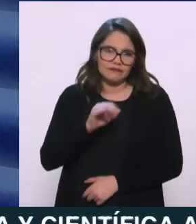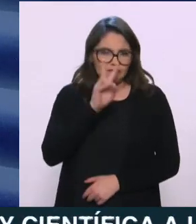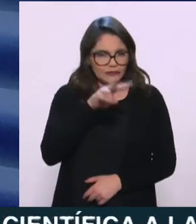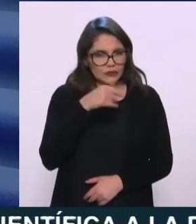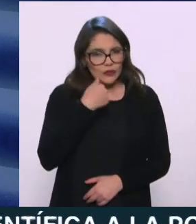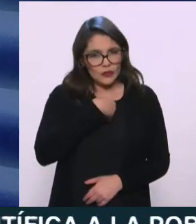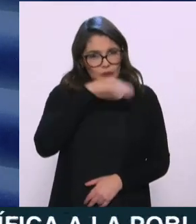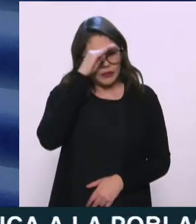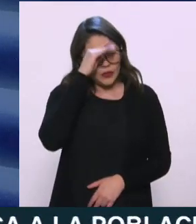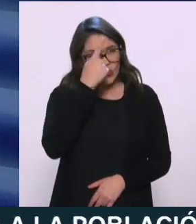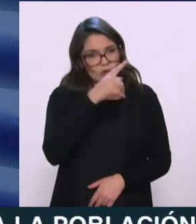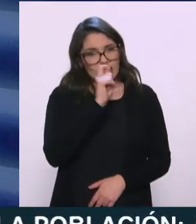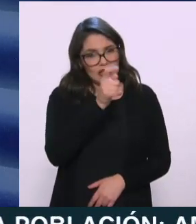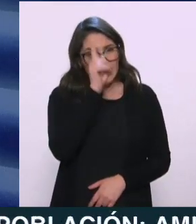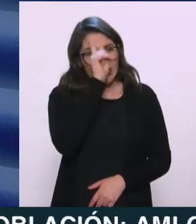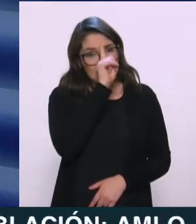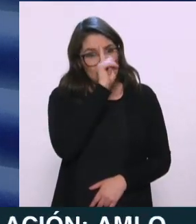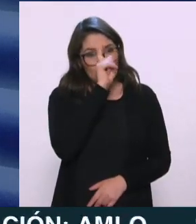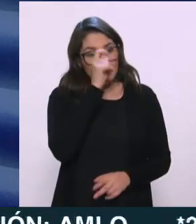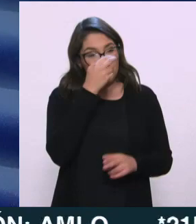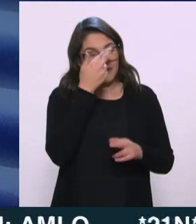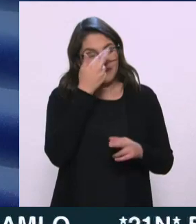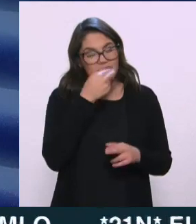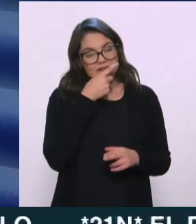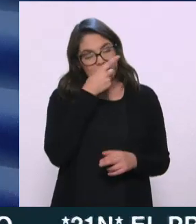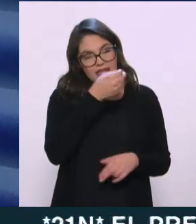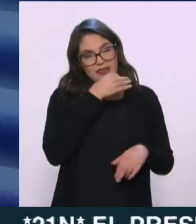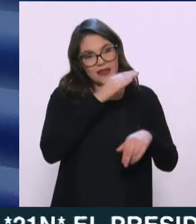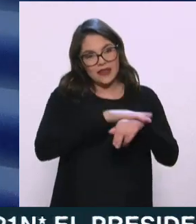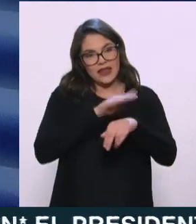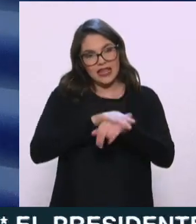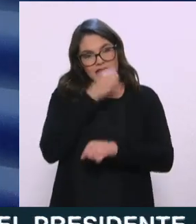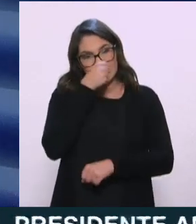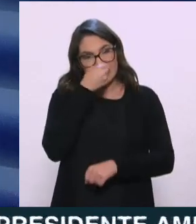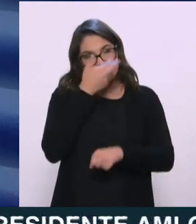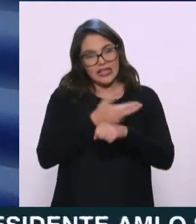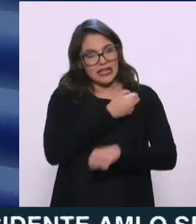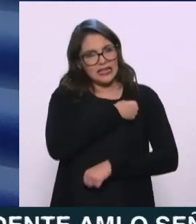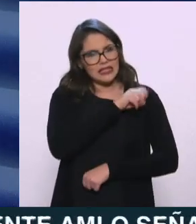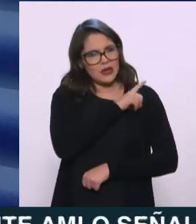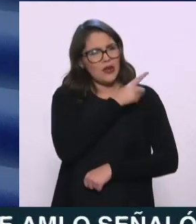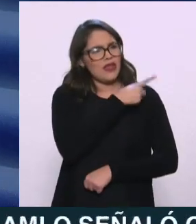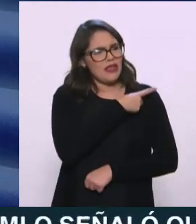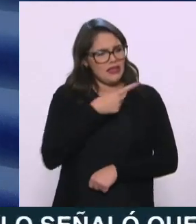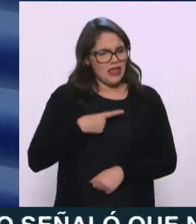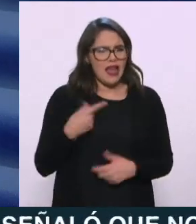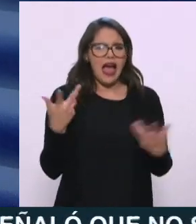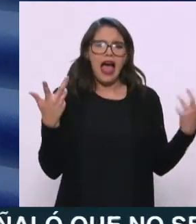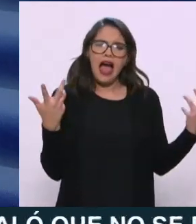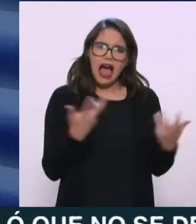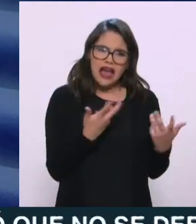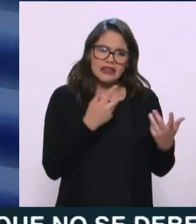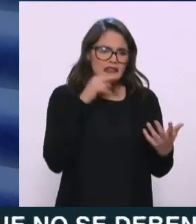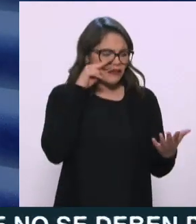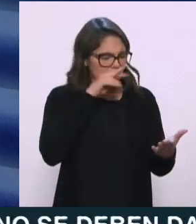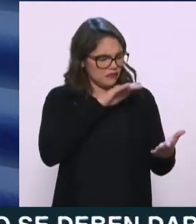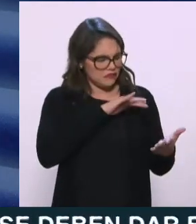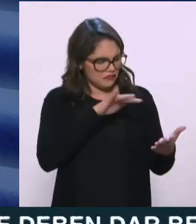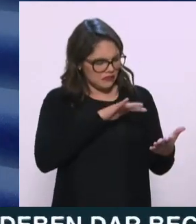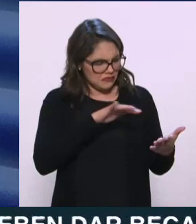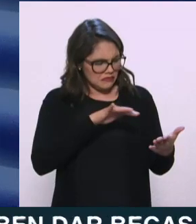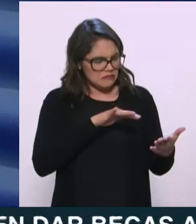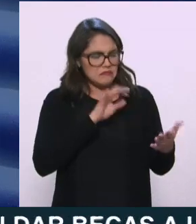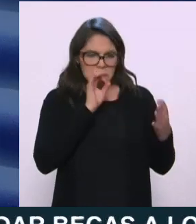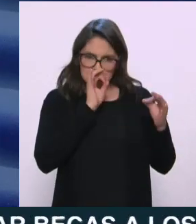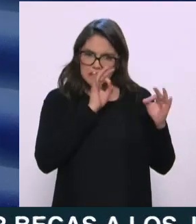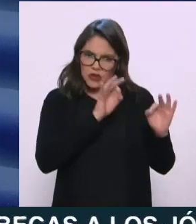creo que las recomendaciones, ¿no? Que todos estemos atentos a estas medidas y hacerlas, porque las leemos, las pensamos, pero un punto,